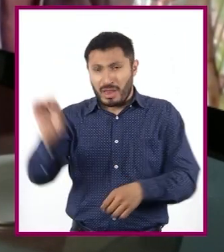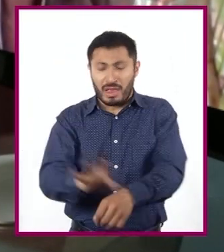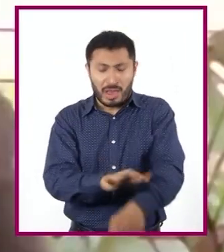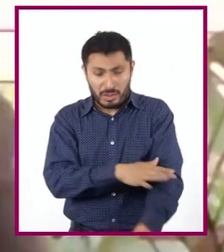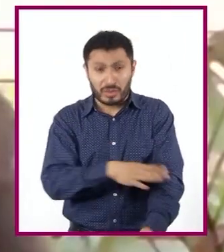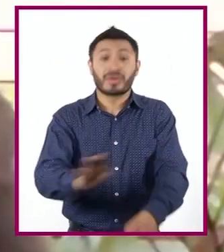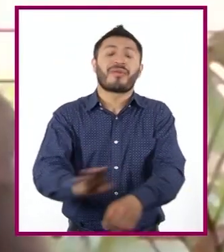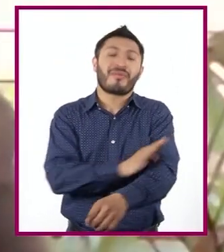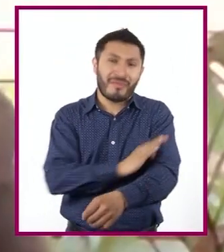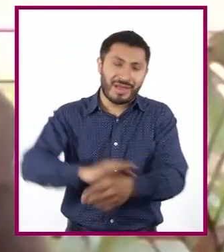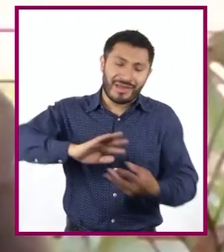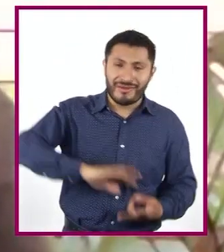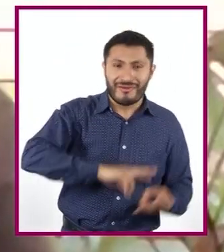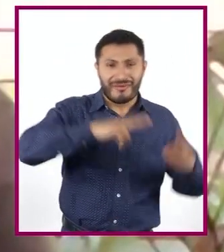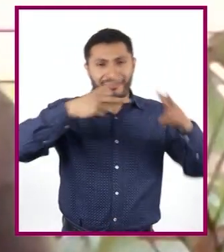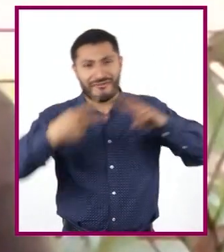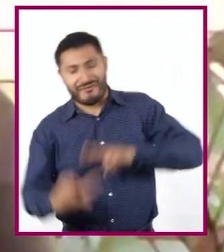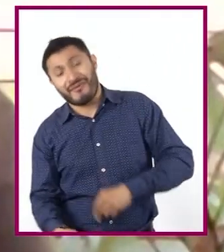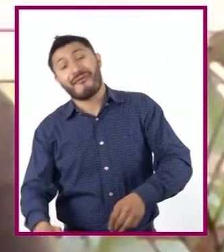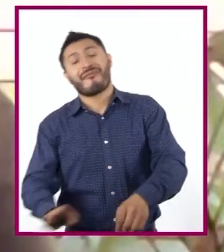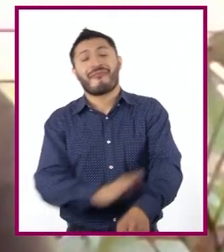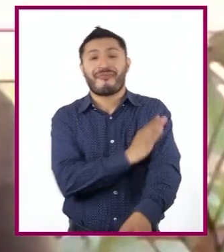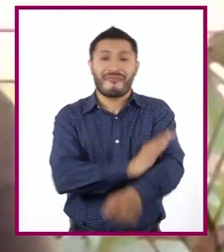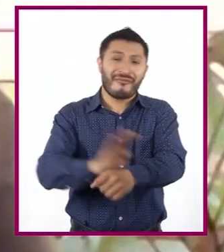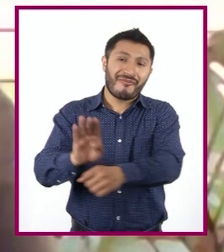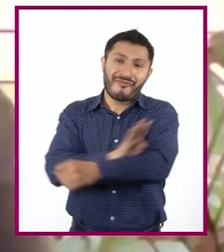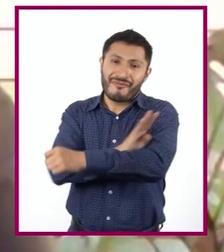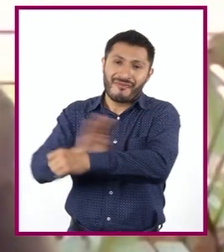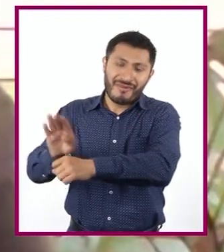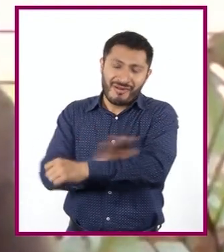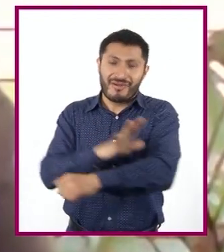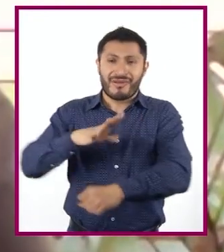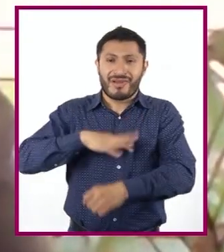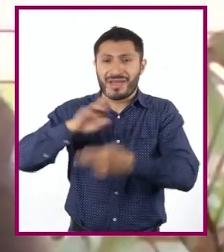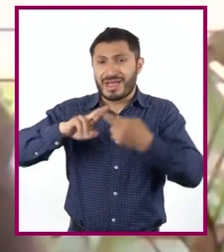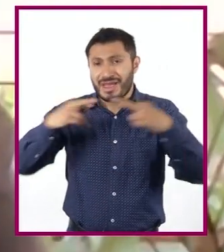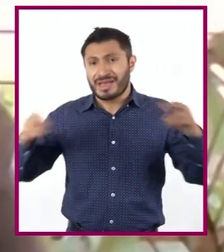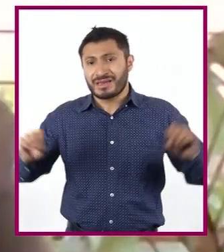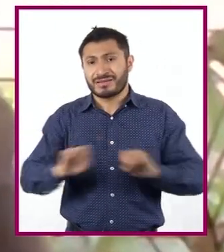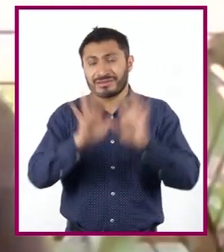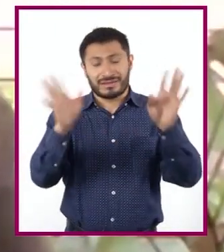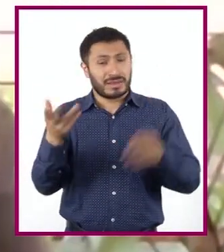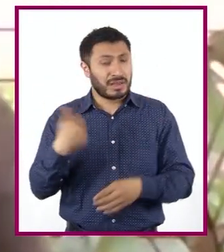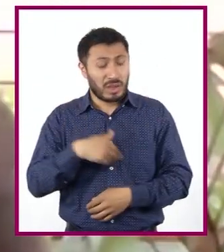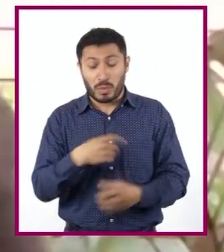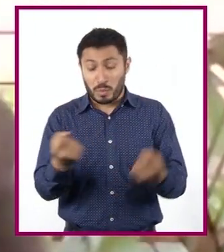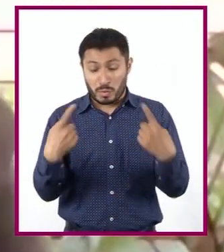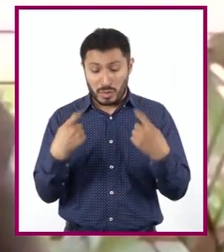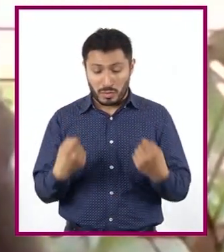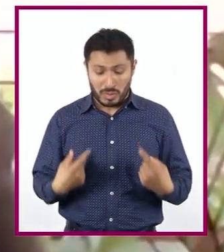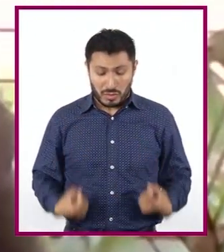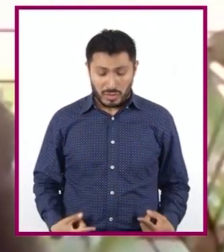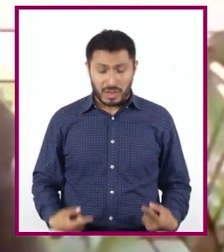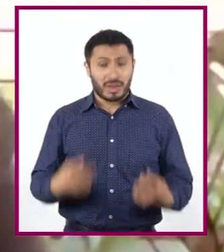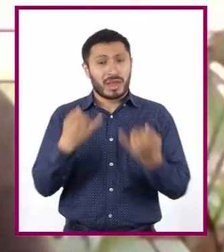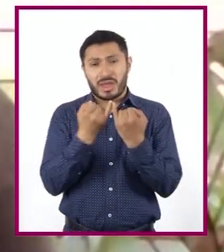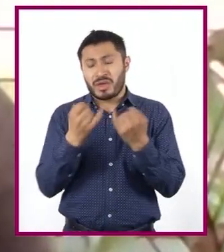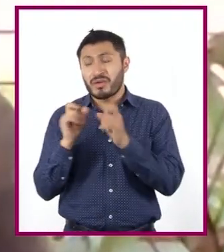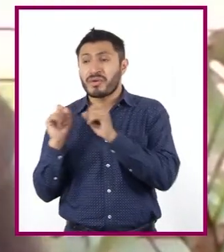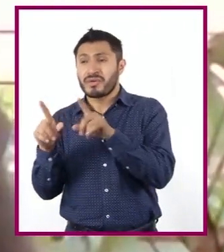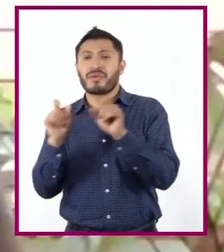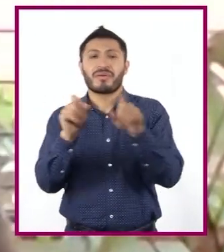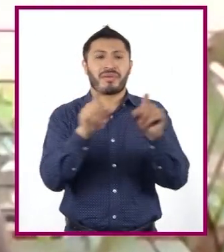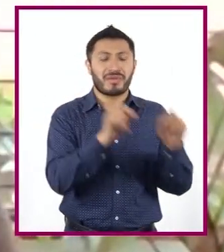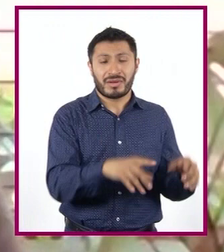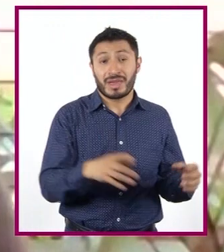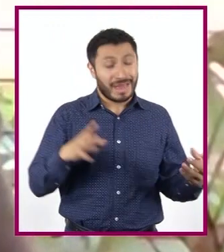converger tus pensamientos al cruce de todos los vientos del dolor? Se rompió el diamante de tus sueños en un mar de